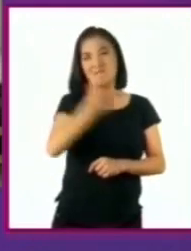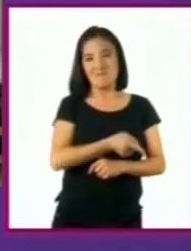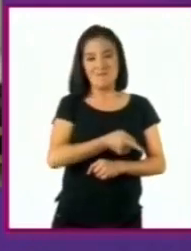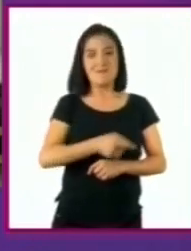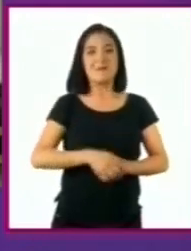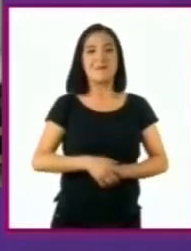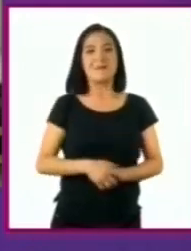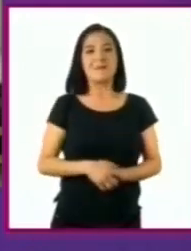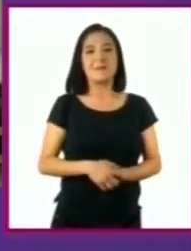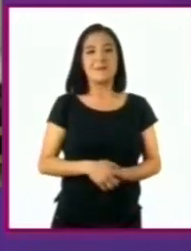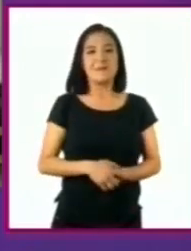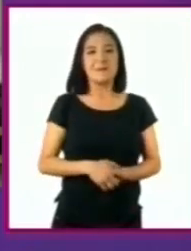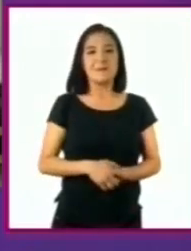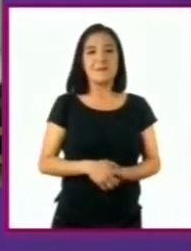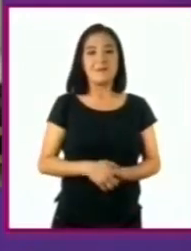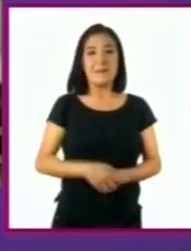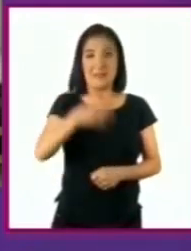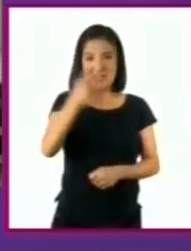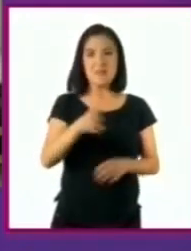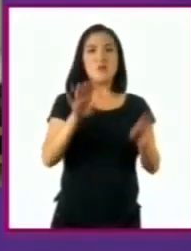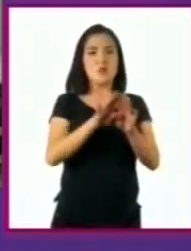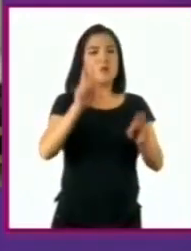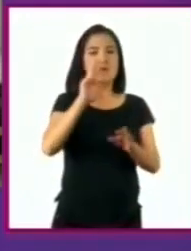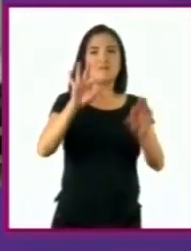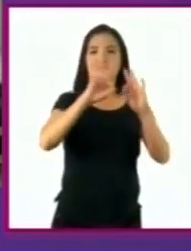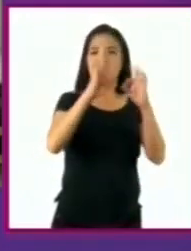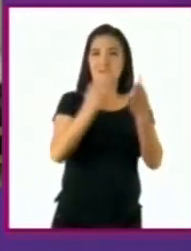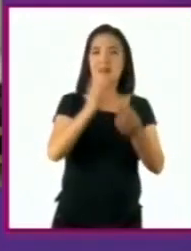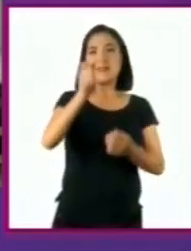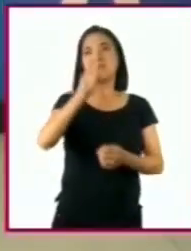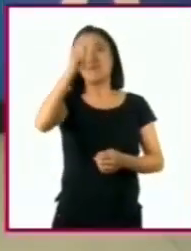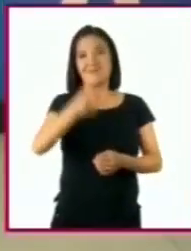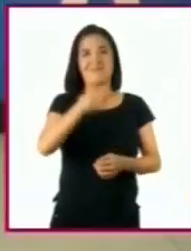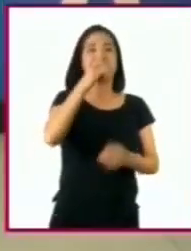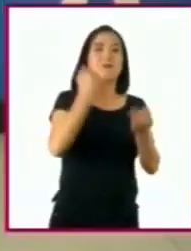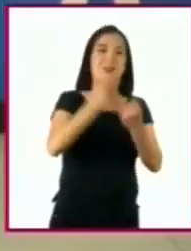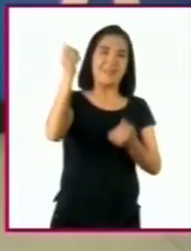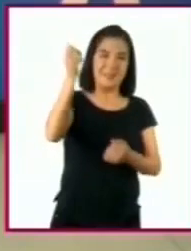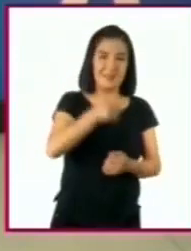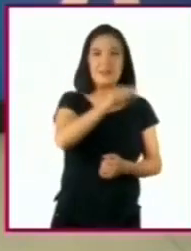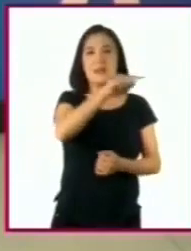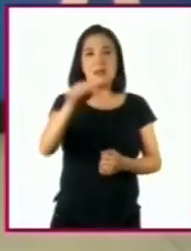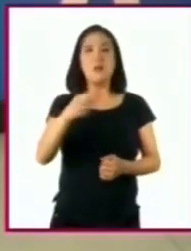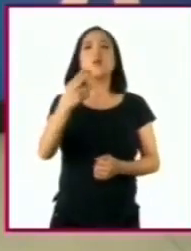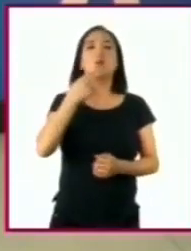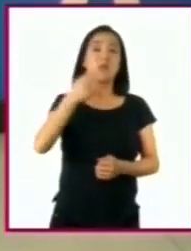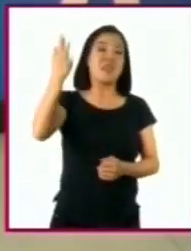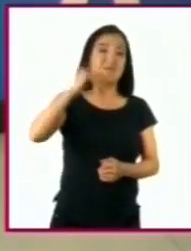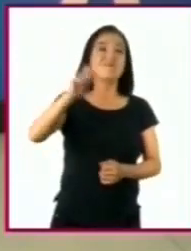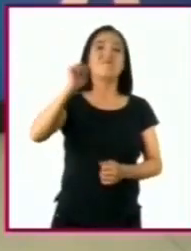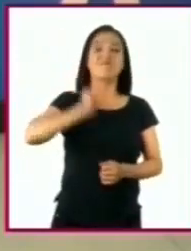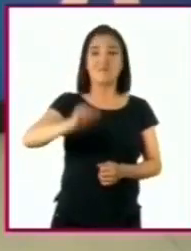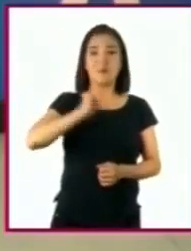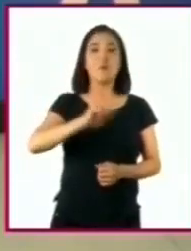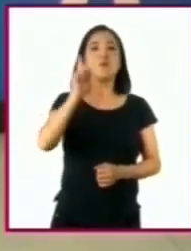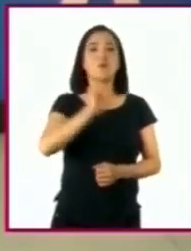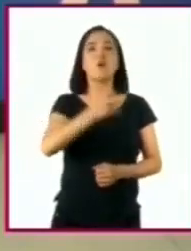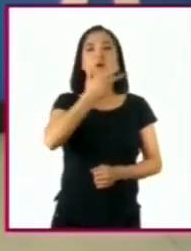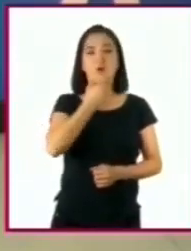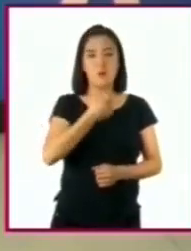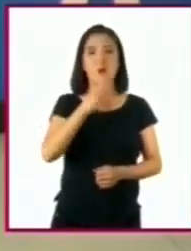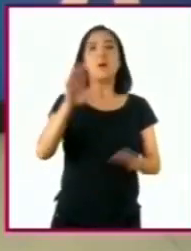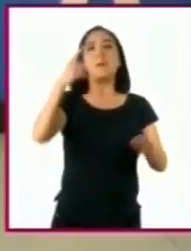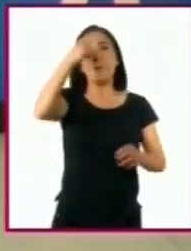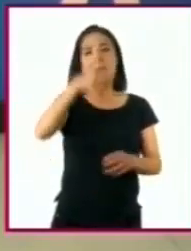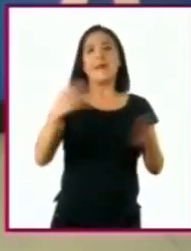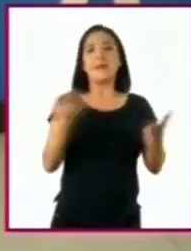perpendiculares. Estas líneas y formas geométricas simples las utilizaron las mujeres y hombres de la antigüedad para elaborar